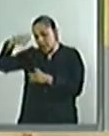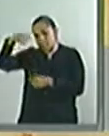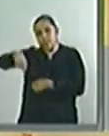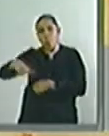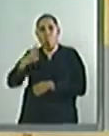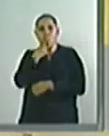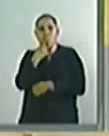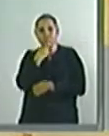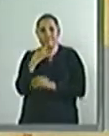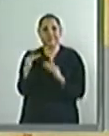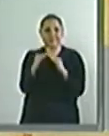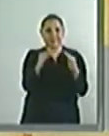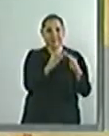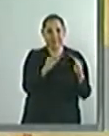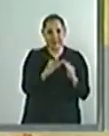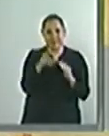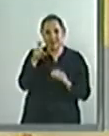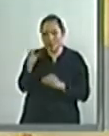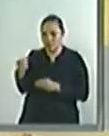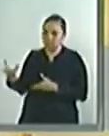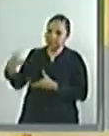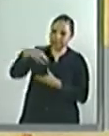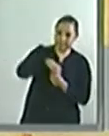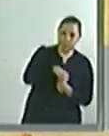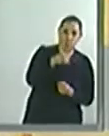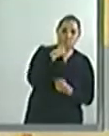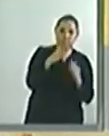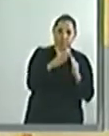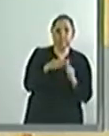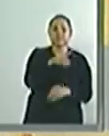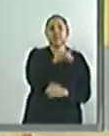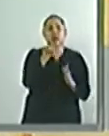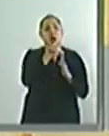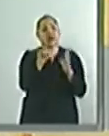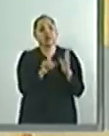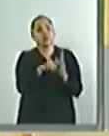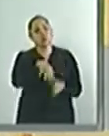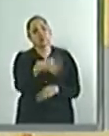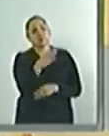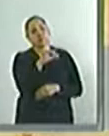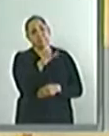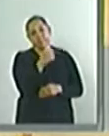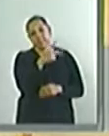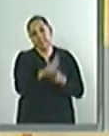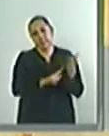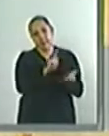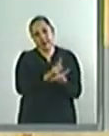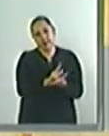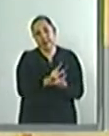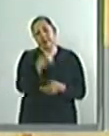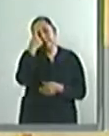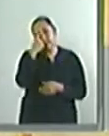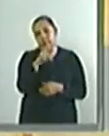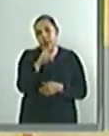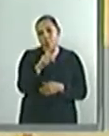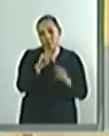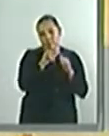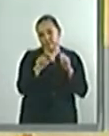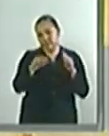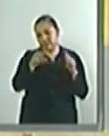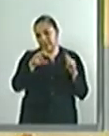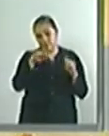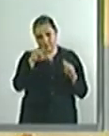doméstico con base al artículo 14 bis de la ley de aguas nacionales corresponde al